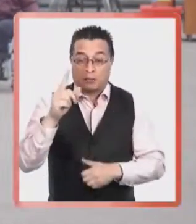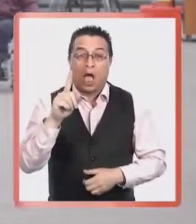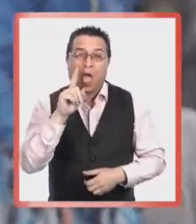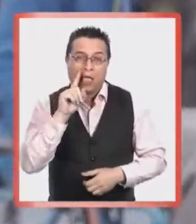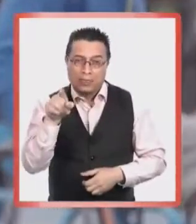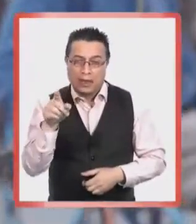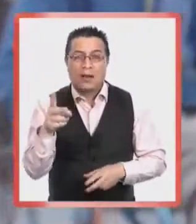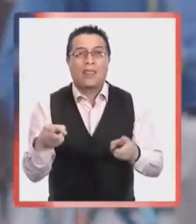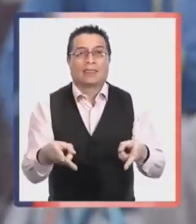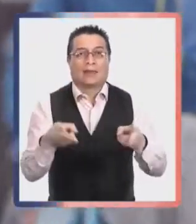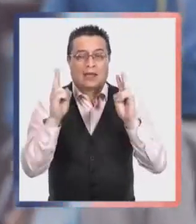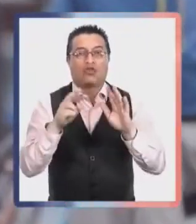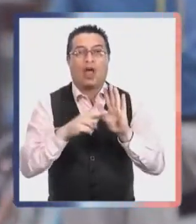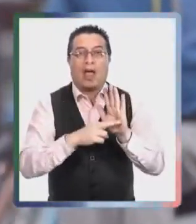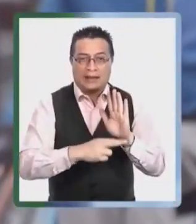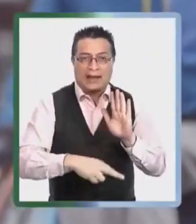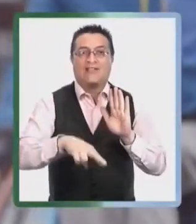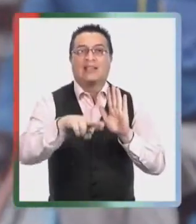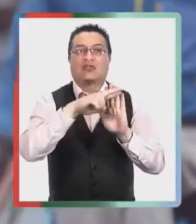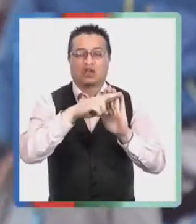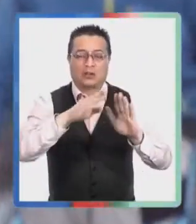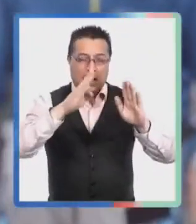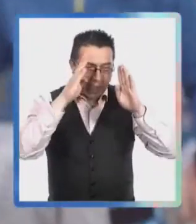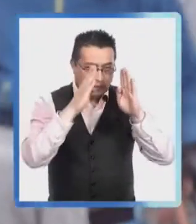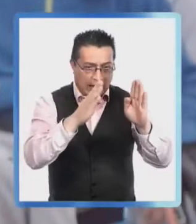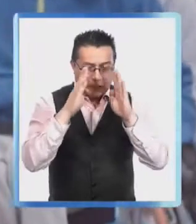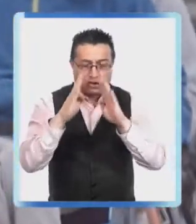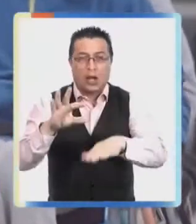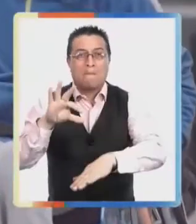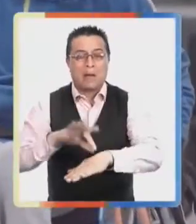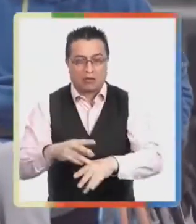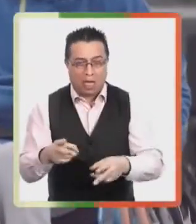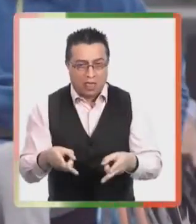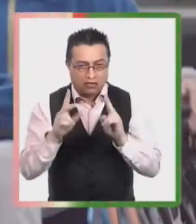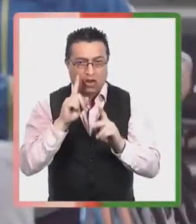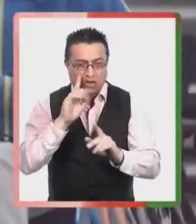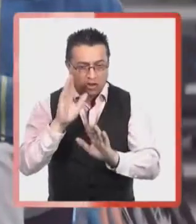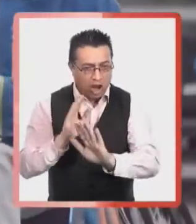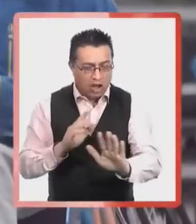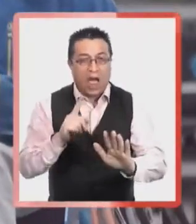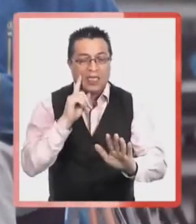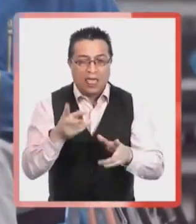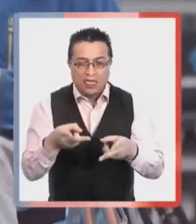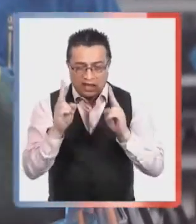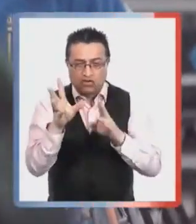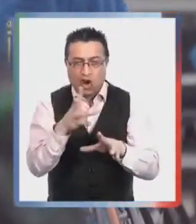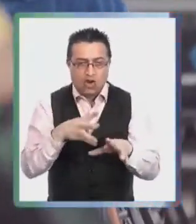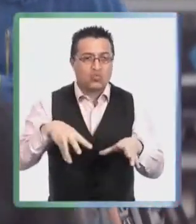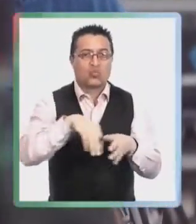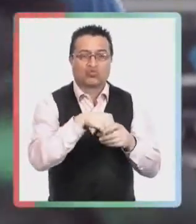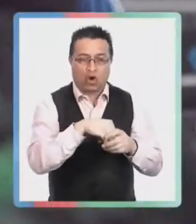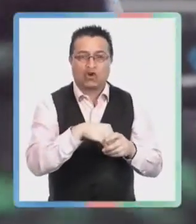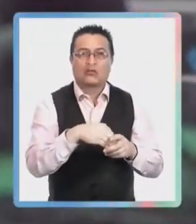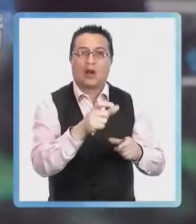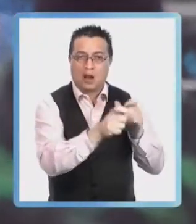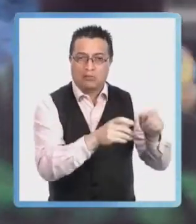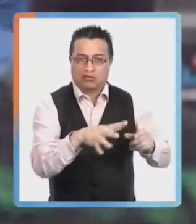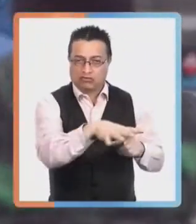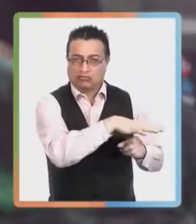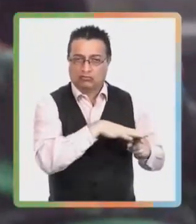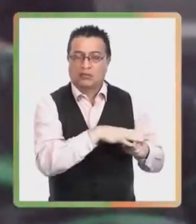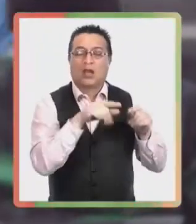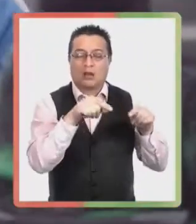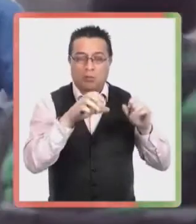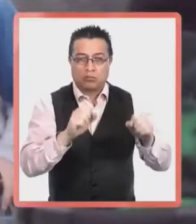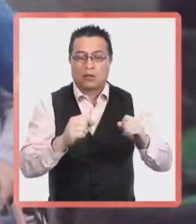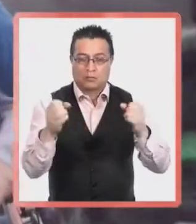derecho no sólo a una rehabilitación cierto ya una atención médica sino que tienen derecho a la inclusión en la sociedad a que los